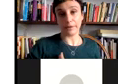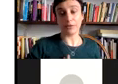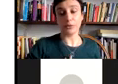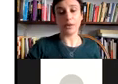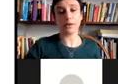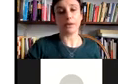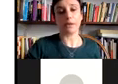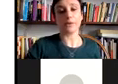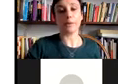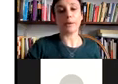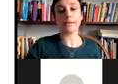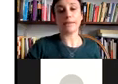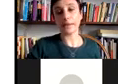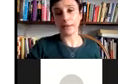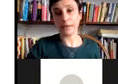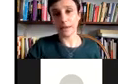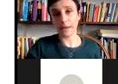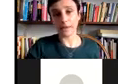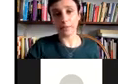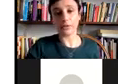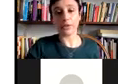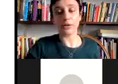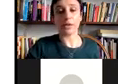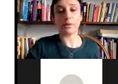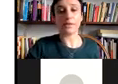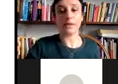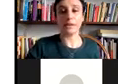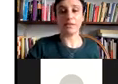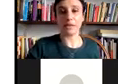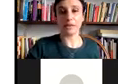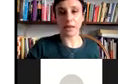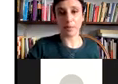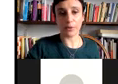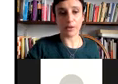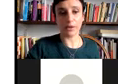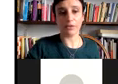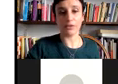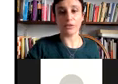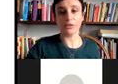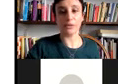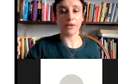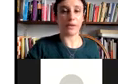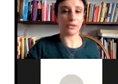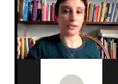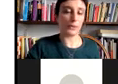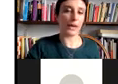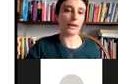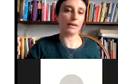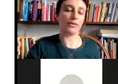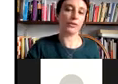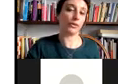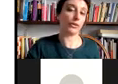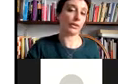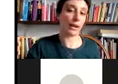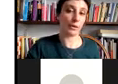entre FUSA, que es nuestra parte, REDI, que es la Red de Personas con Discapacidad, y financiada por el Fondo Fiduciario de Naciones Unidas, que es